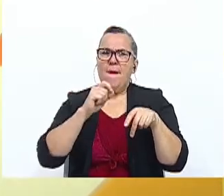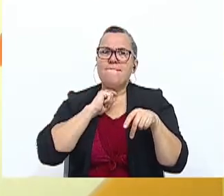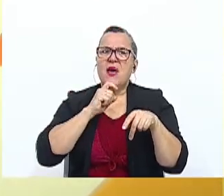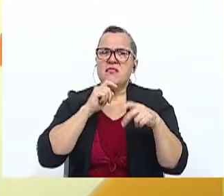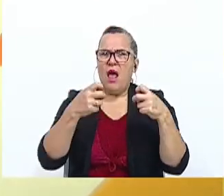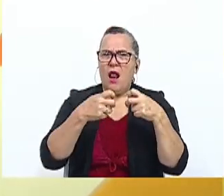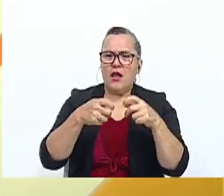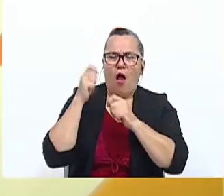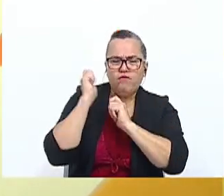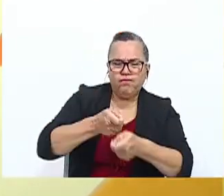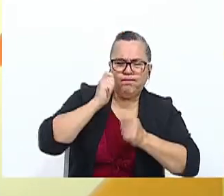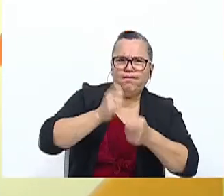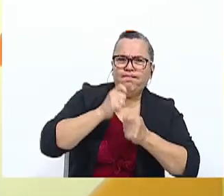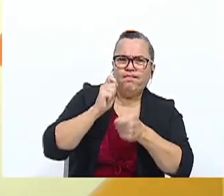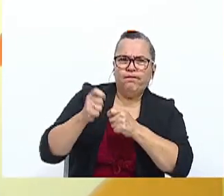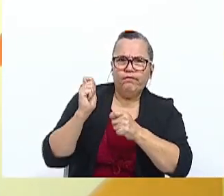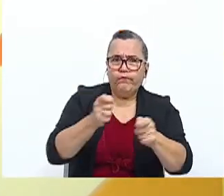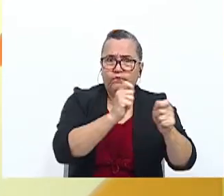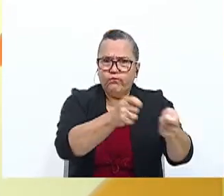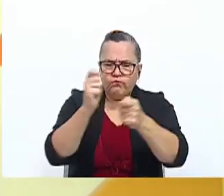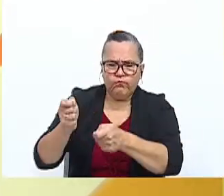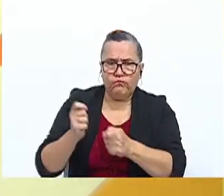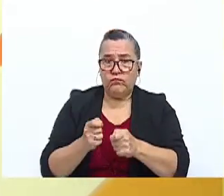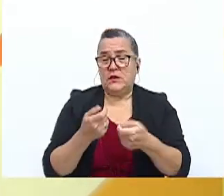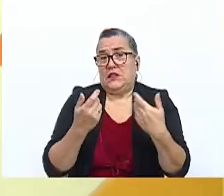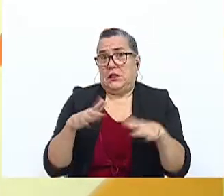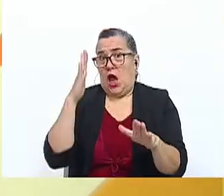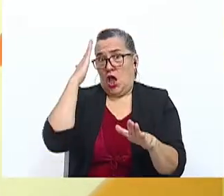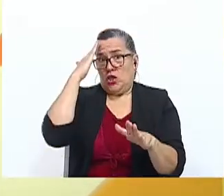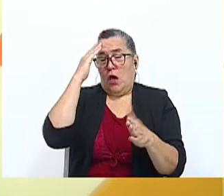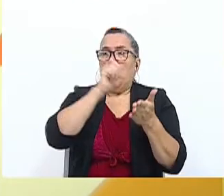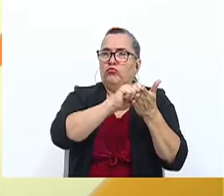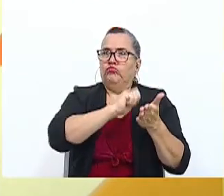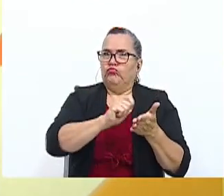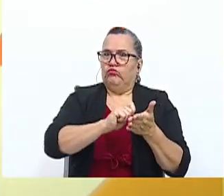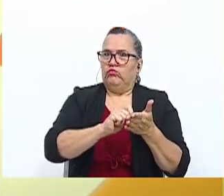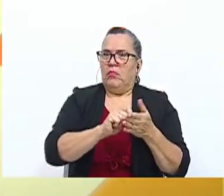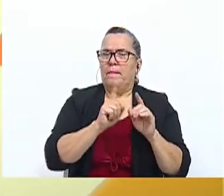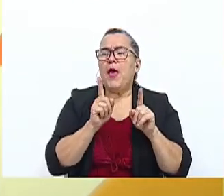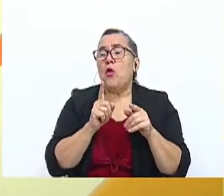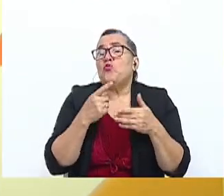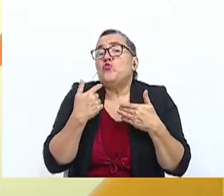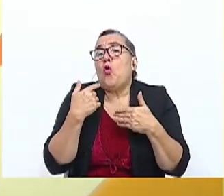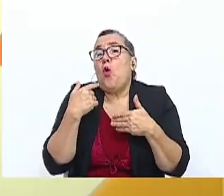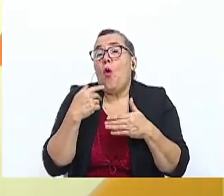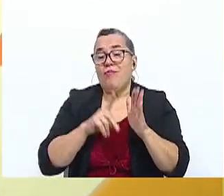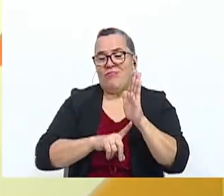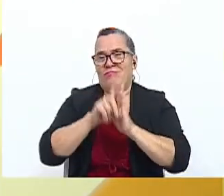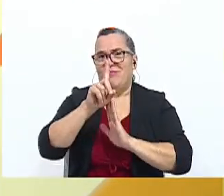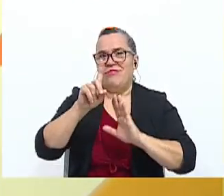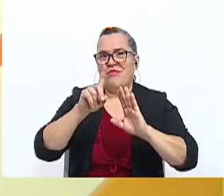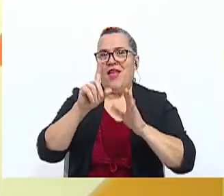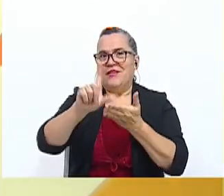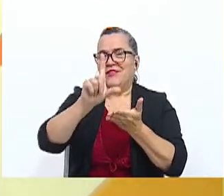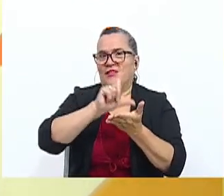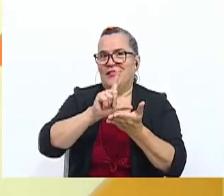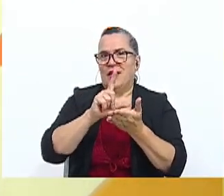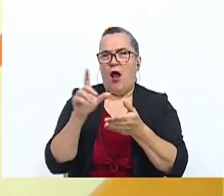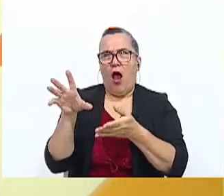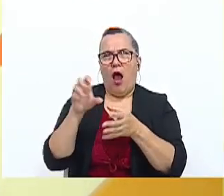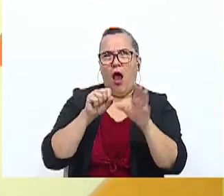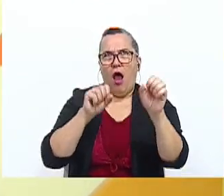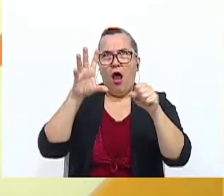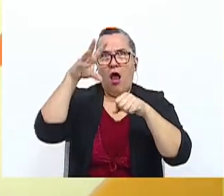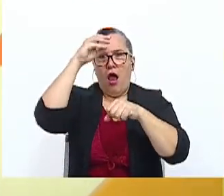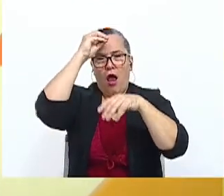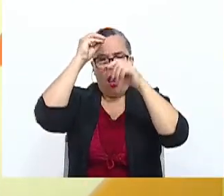ir haciendo sus anotaciones. Y si no, durante el desarrollo de esta clase, entonces vamos a ir conociendo